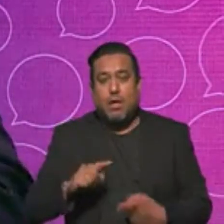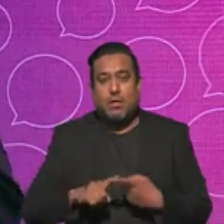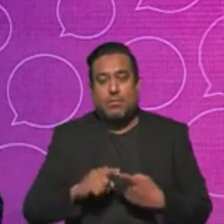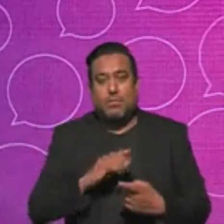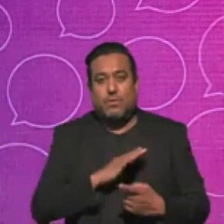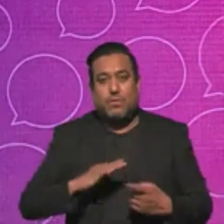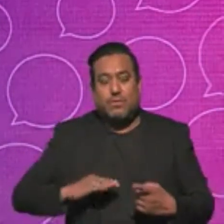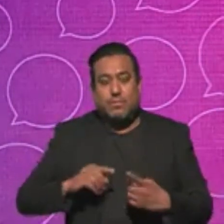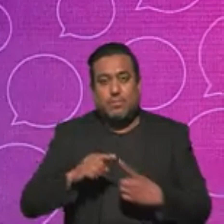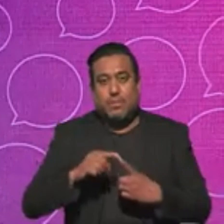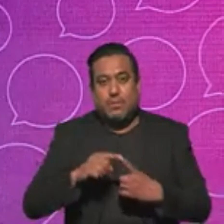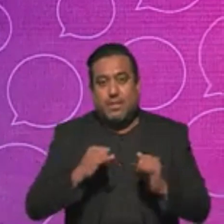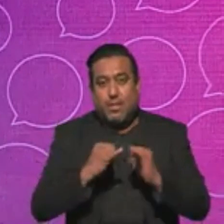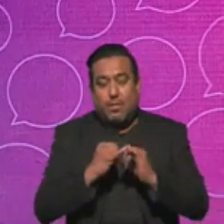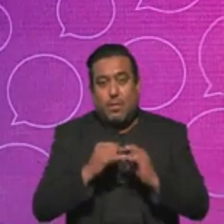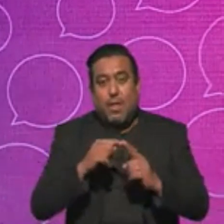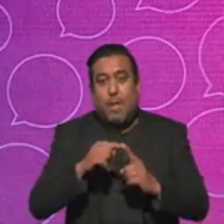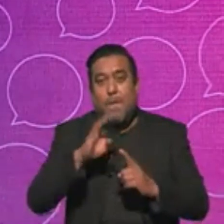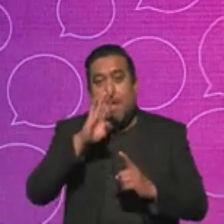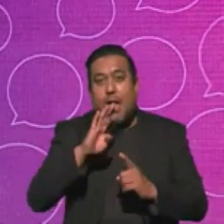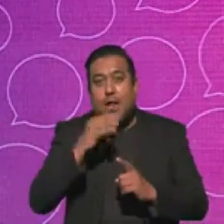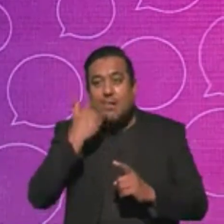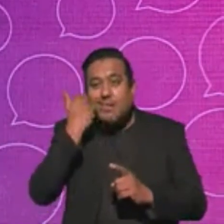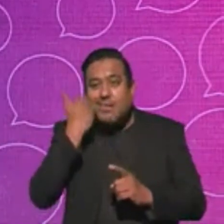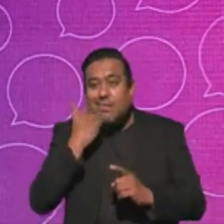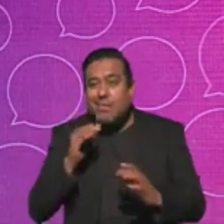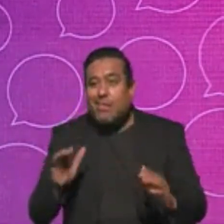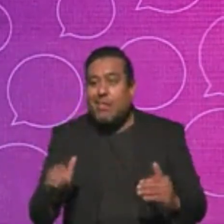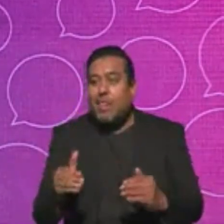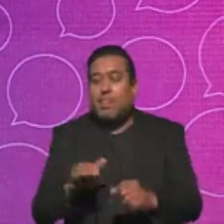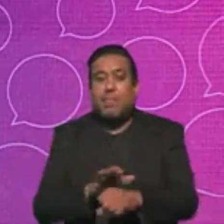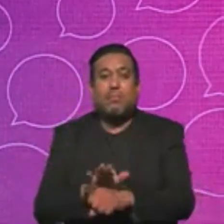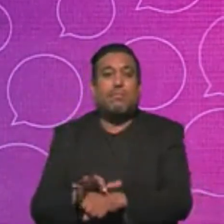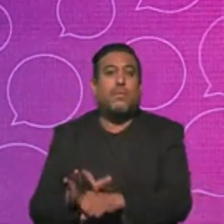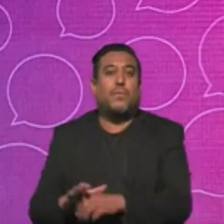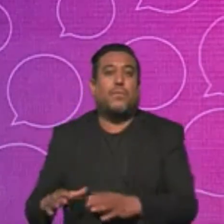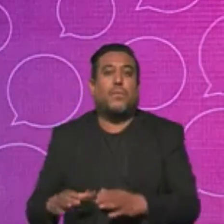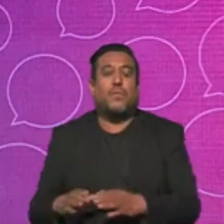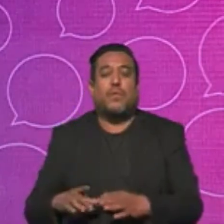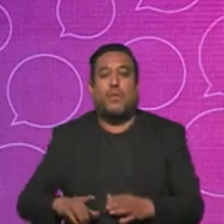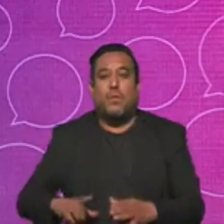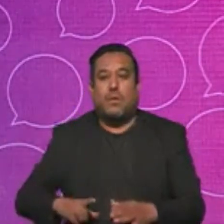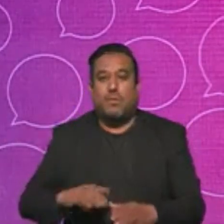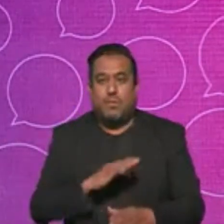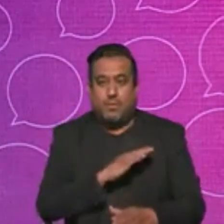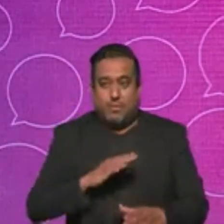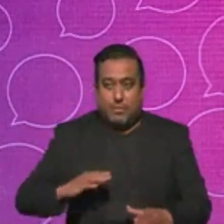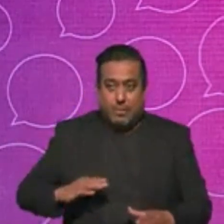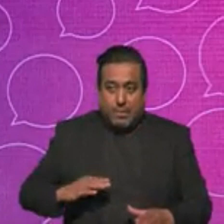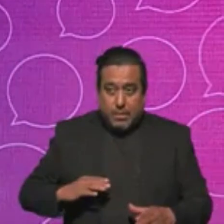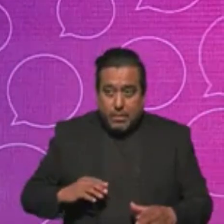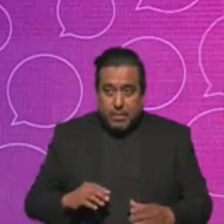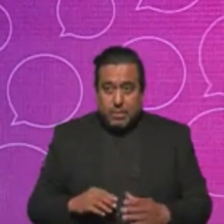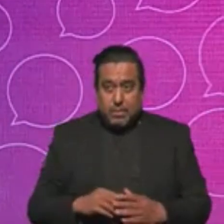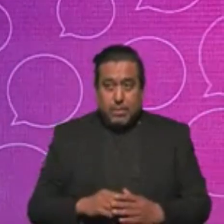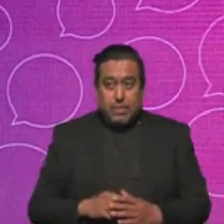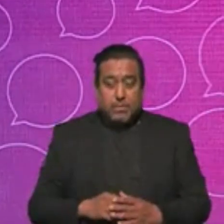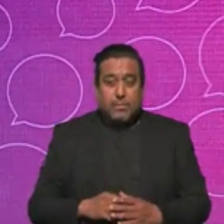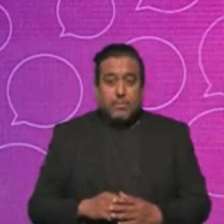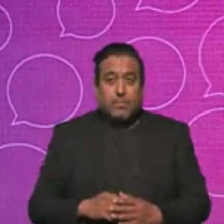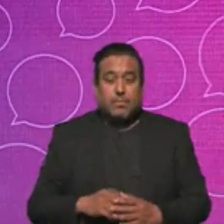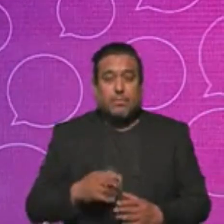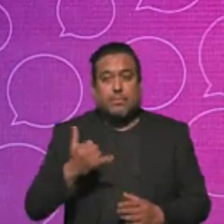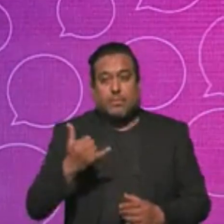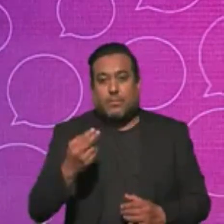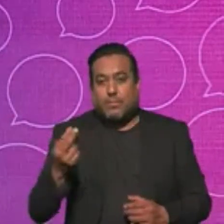hoy se dedica más a encubrir irregularidades del gobierno municipal que a eh a obedecer